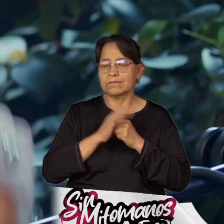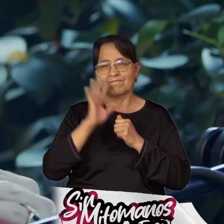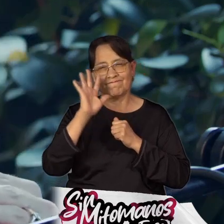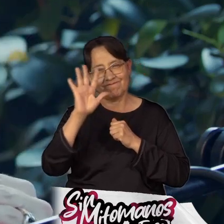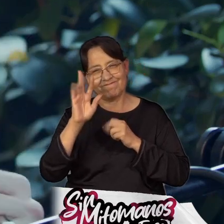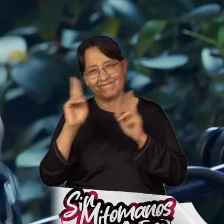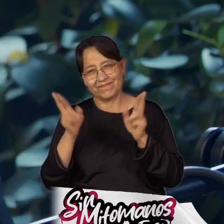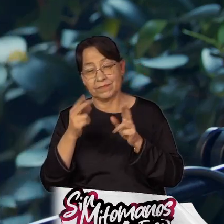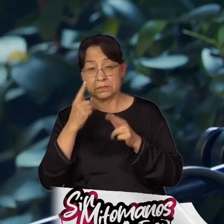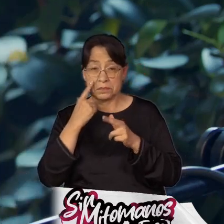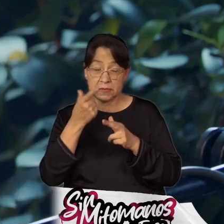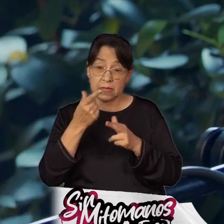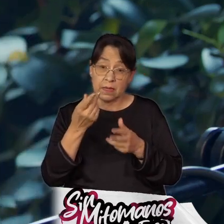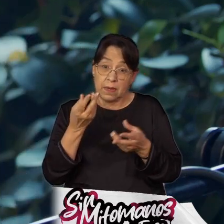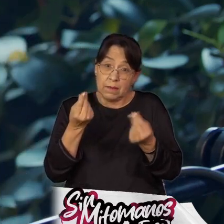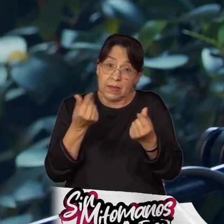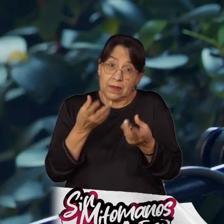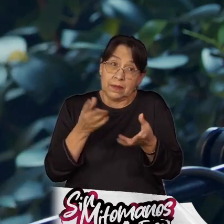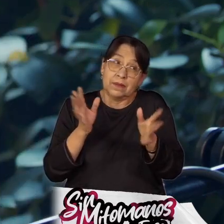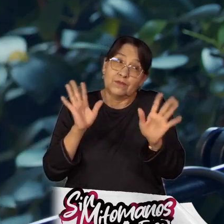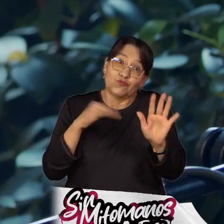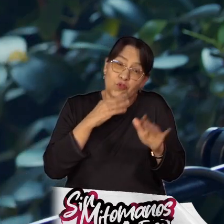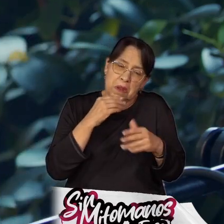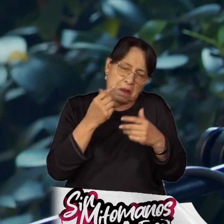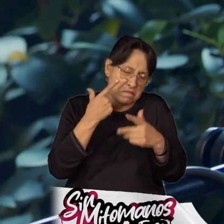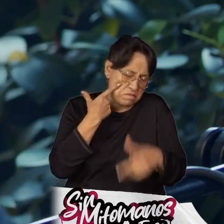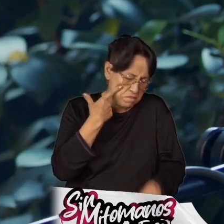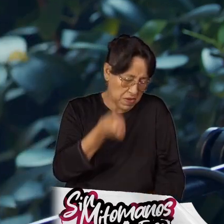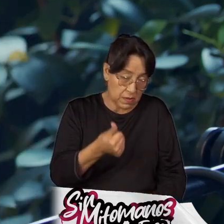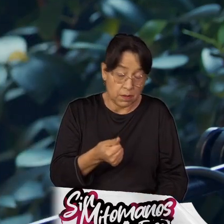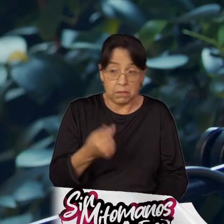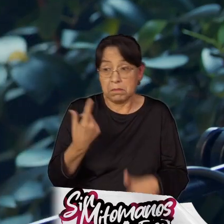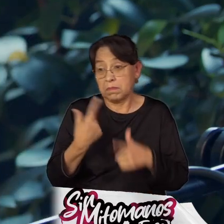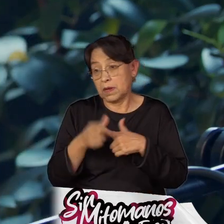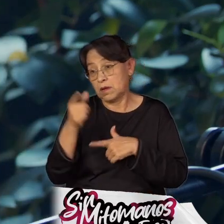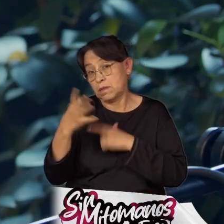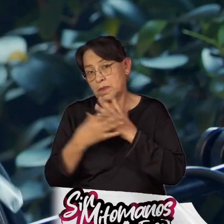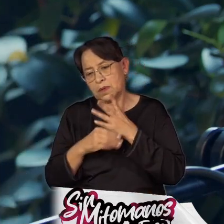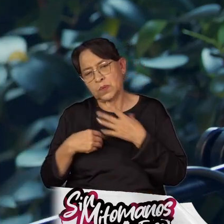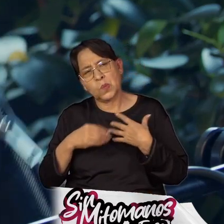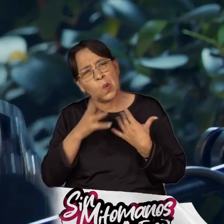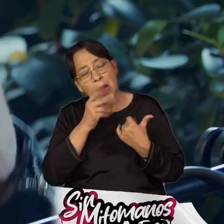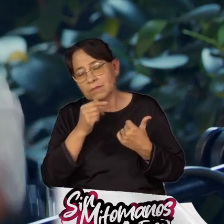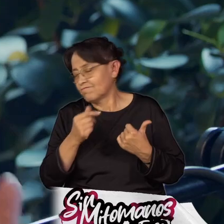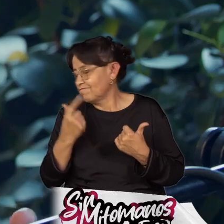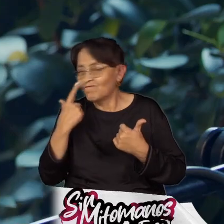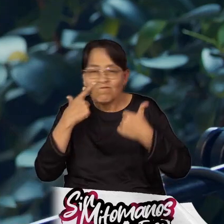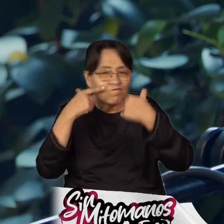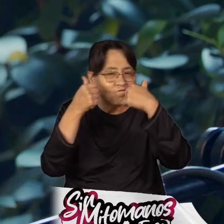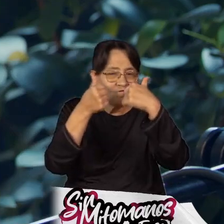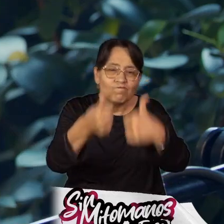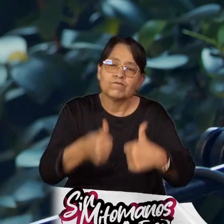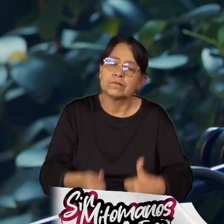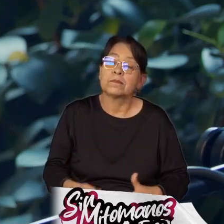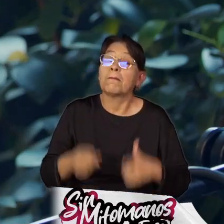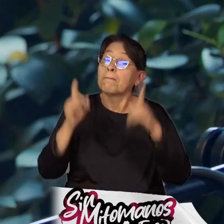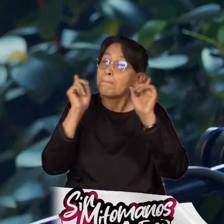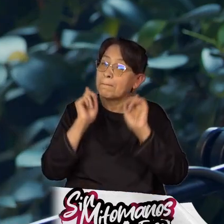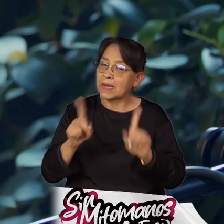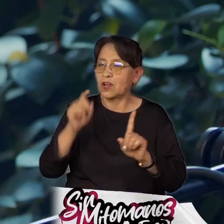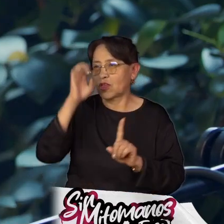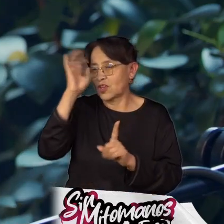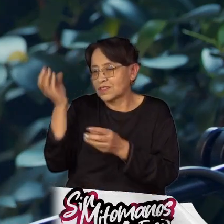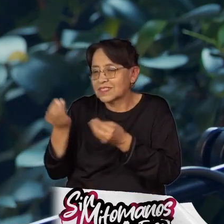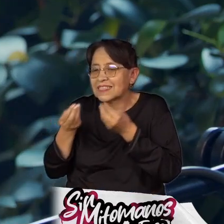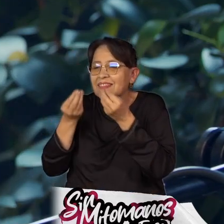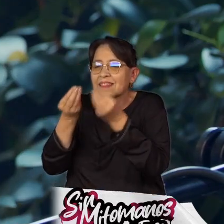si tienes mucho, qué bacano. No tienes nada, también qué bacano, porque no importa si tienes o no tienes, lo que importa es qué haces